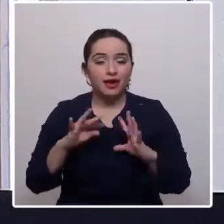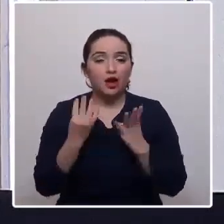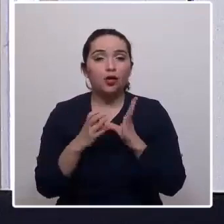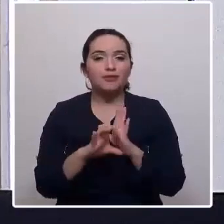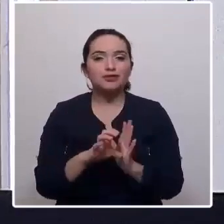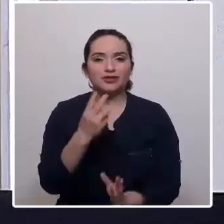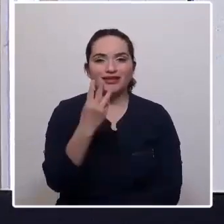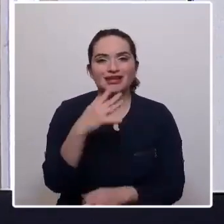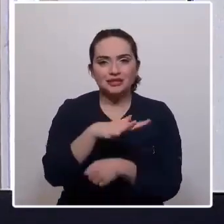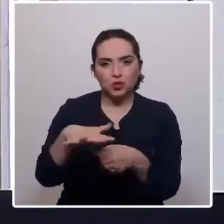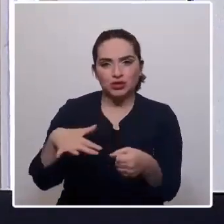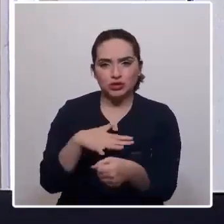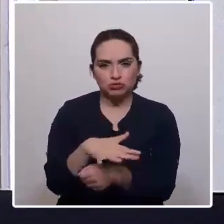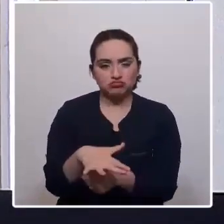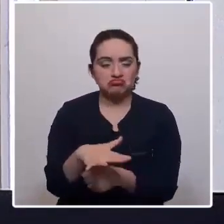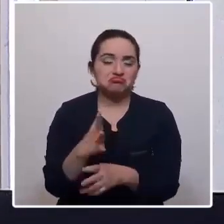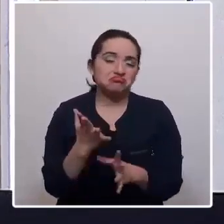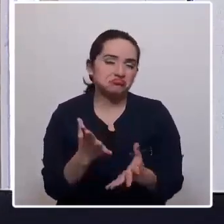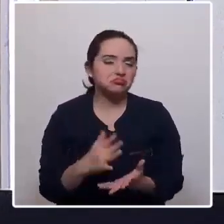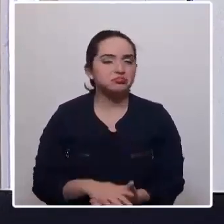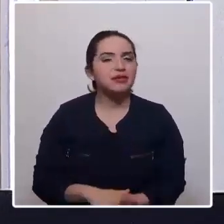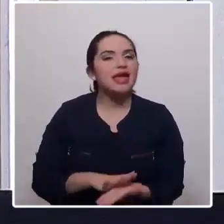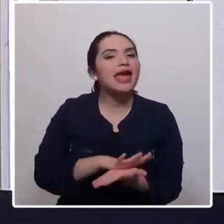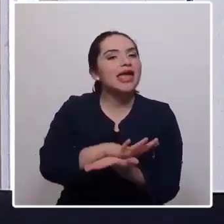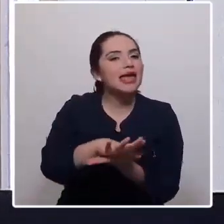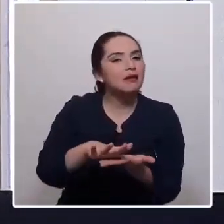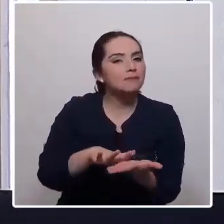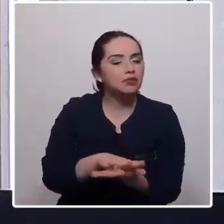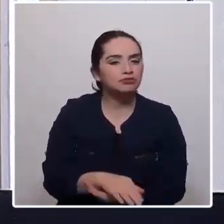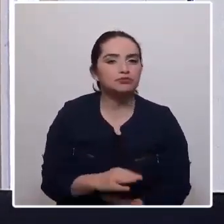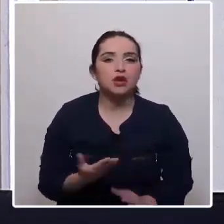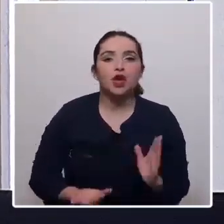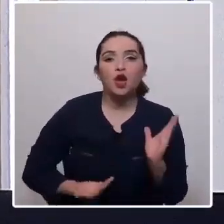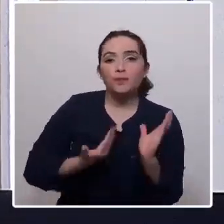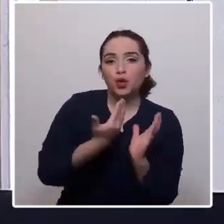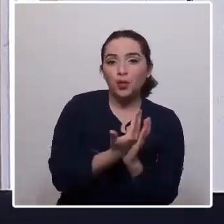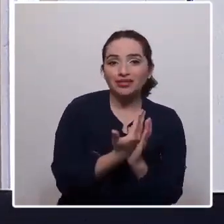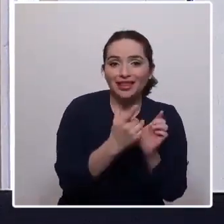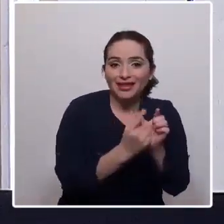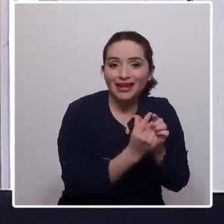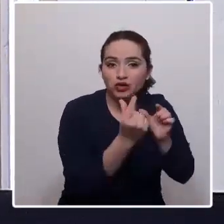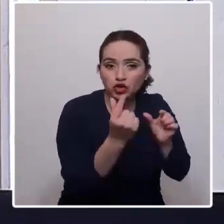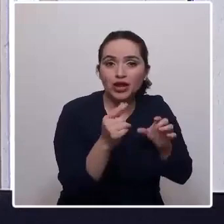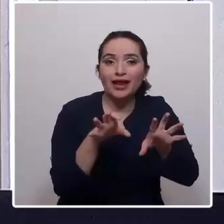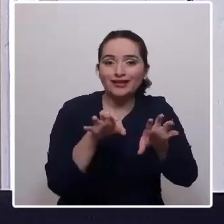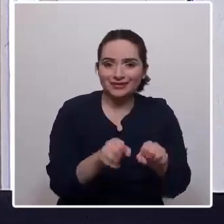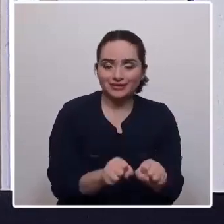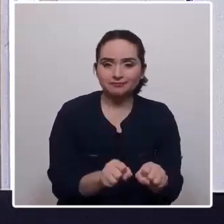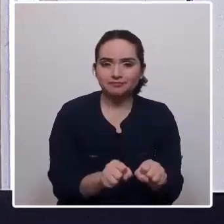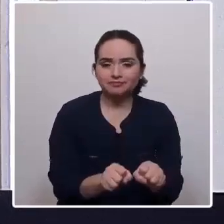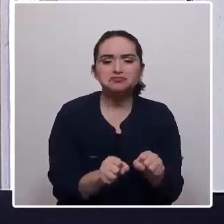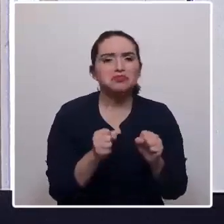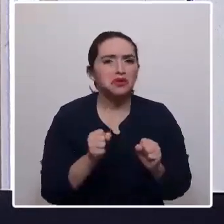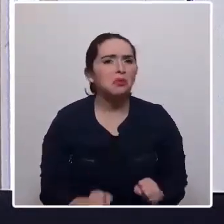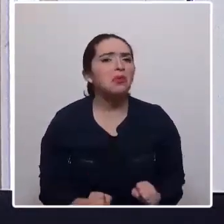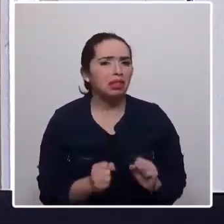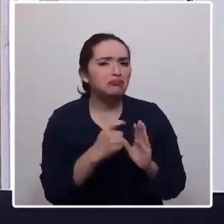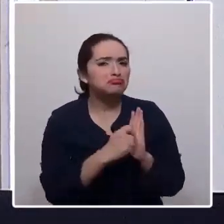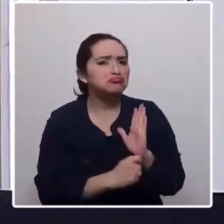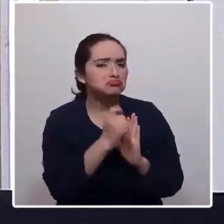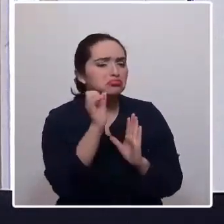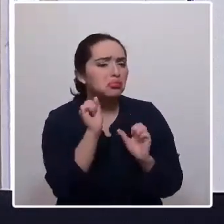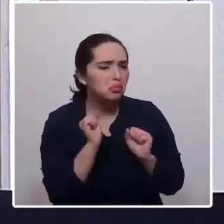escenarios posibles, teóricos. Una propuesta que nacionaliza, la que puede ser muy legítima, pero que